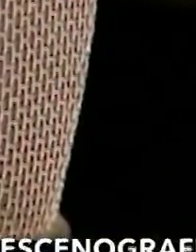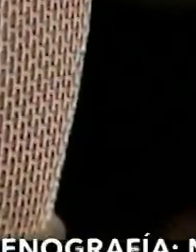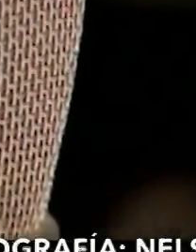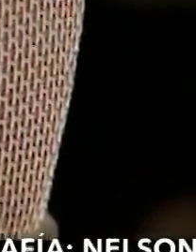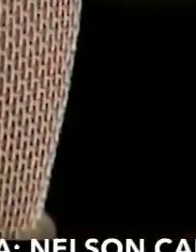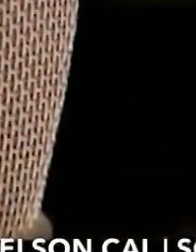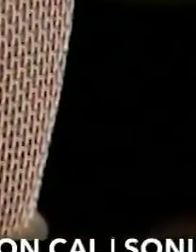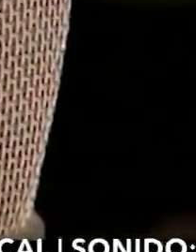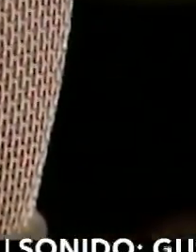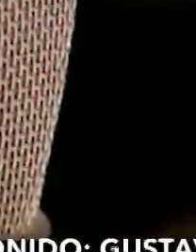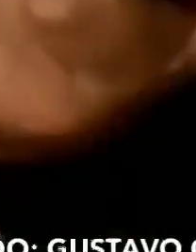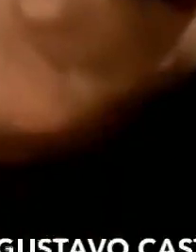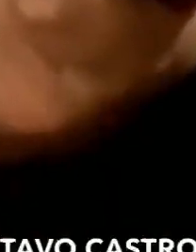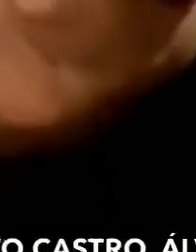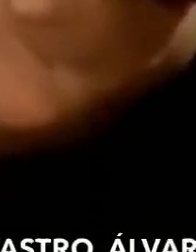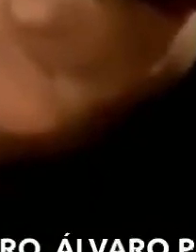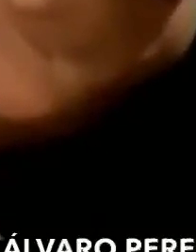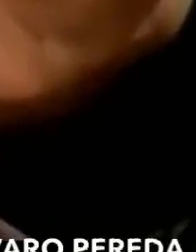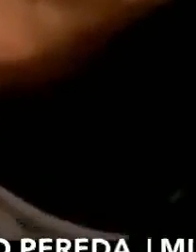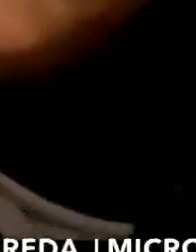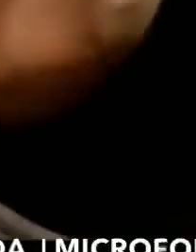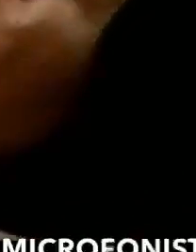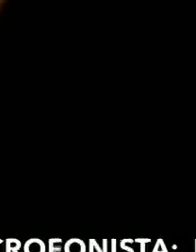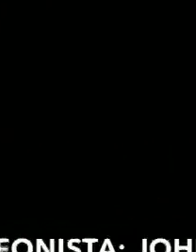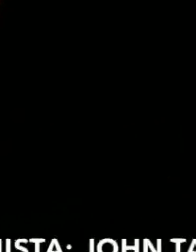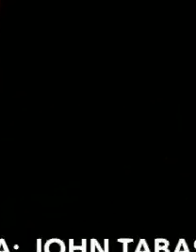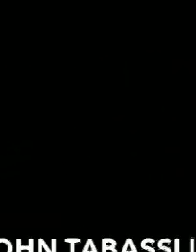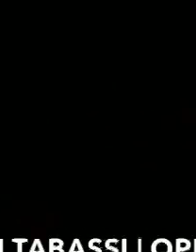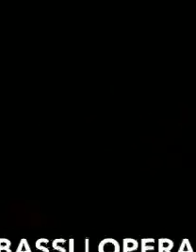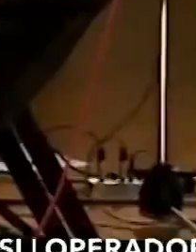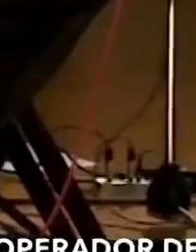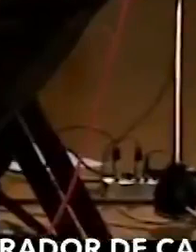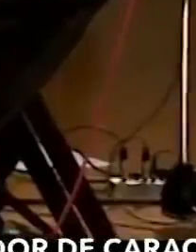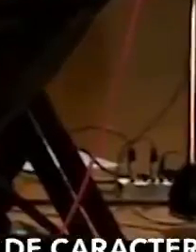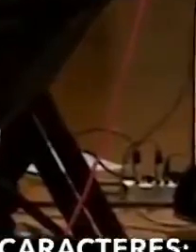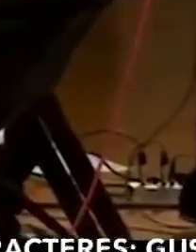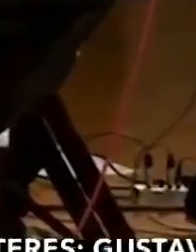puedes divagar, puedes dar a luz